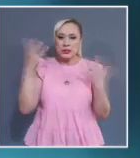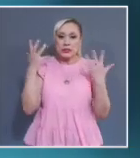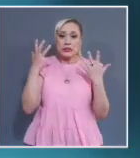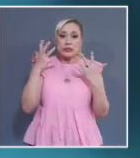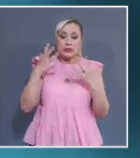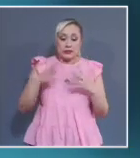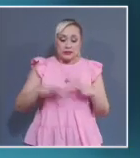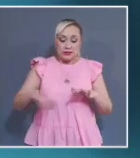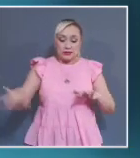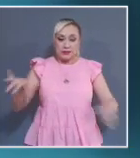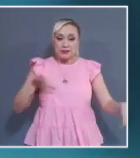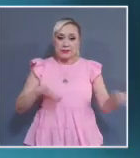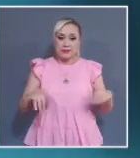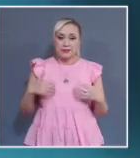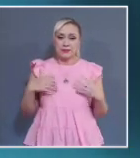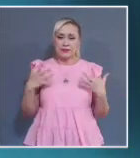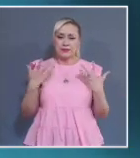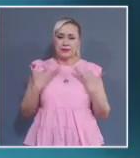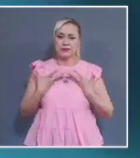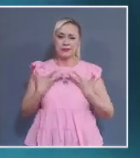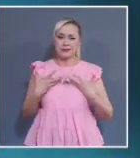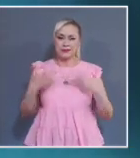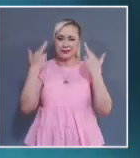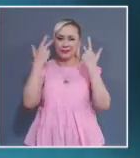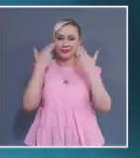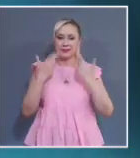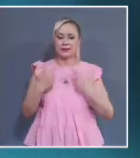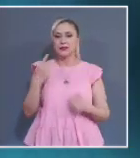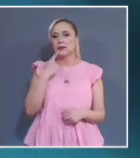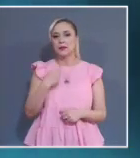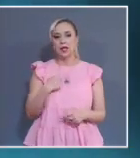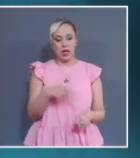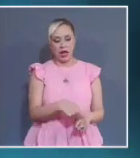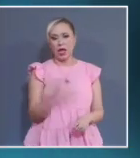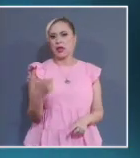necesito que me dijeron que era dinero.